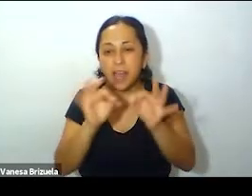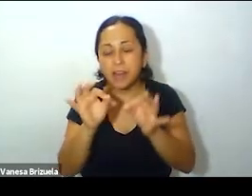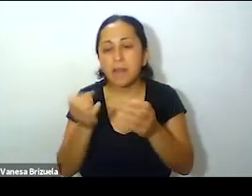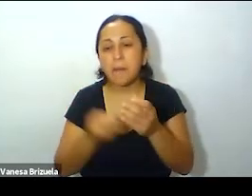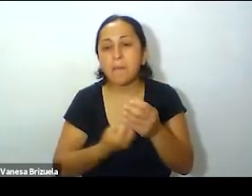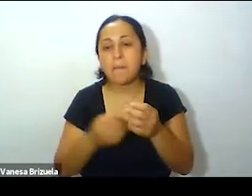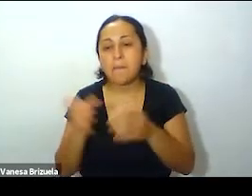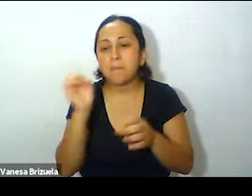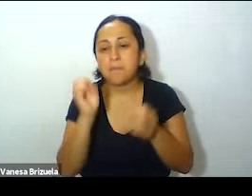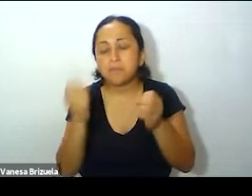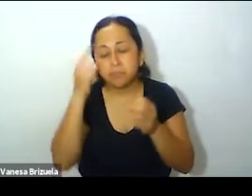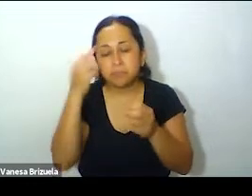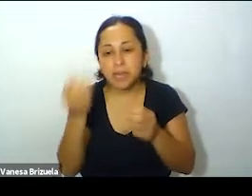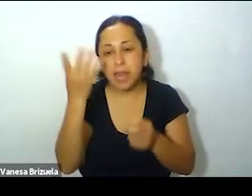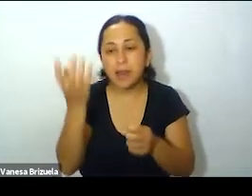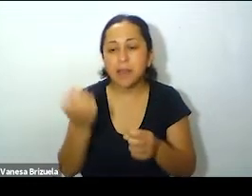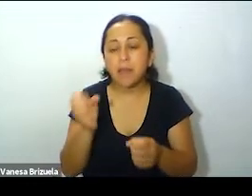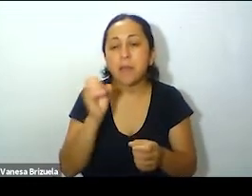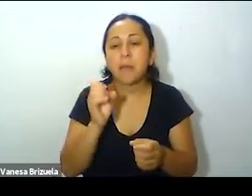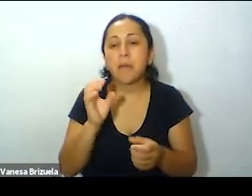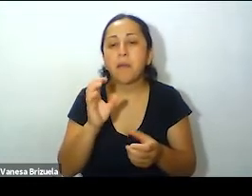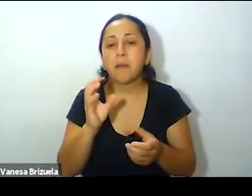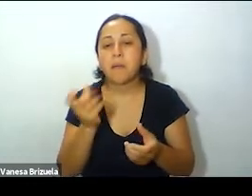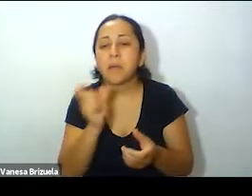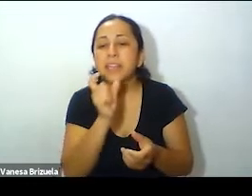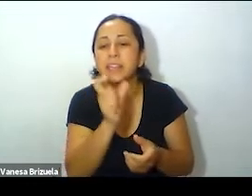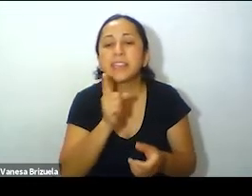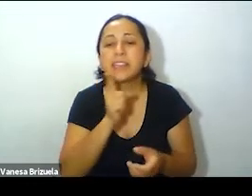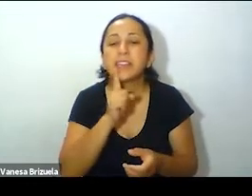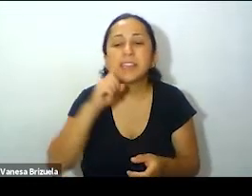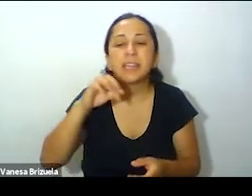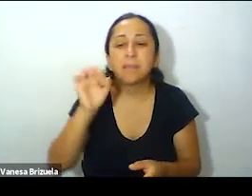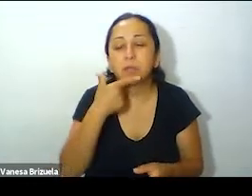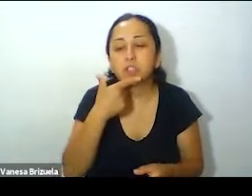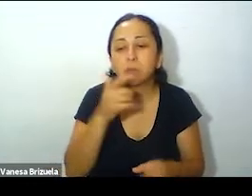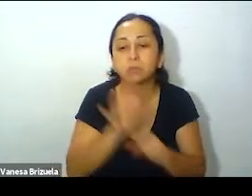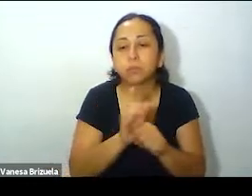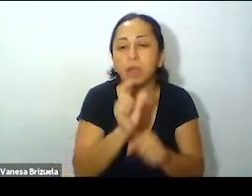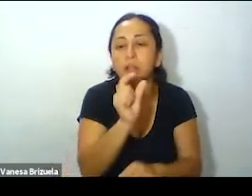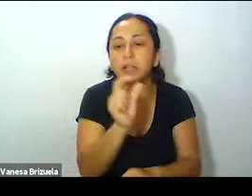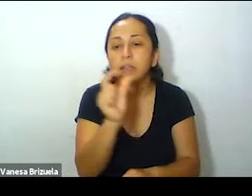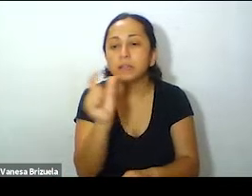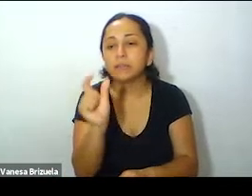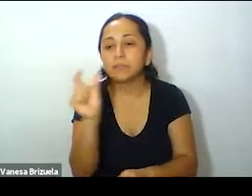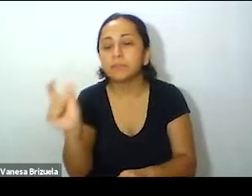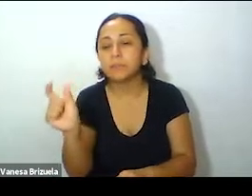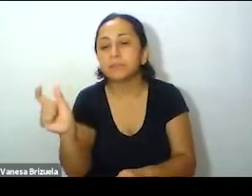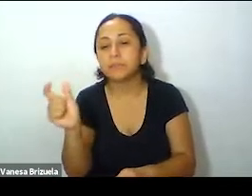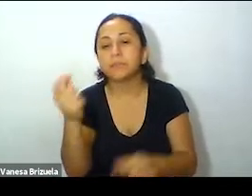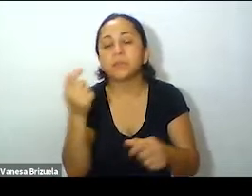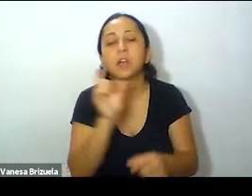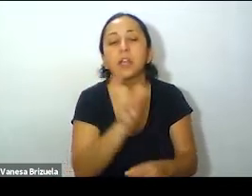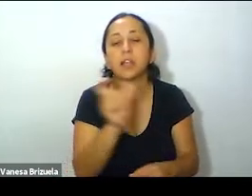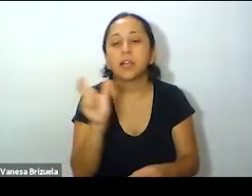comunicar un mensaje. Tipos se le dice a los caracteres. Se llaman así porque en sus inicios